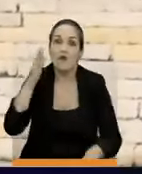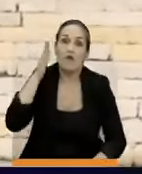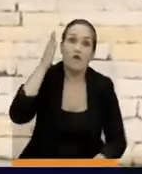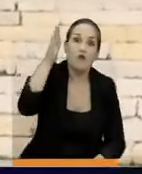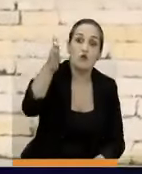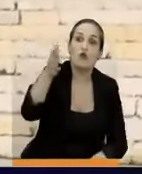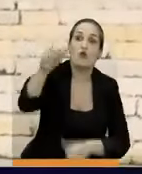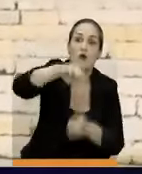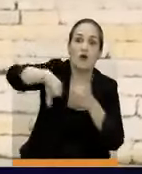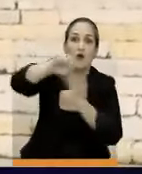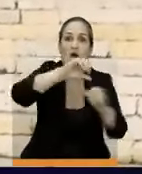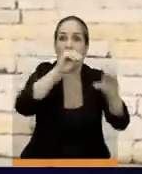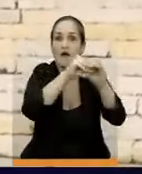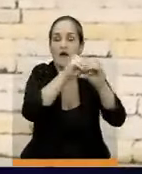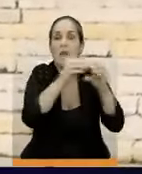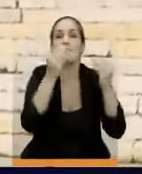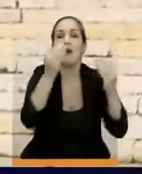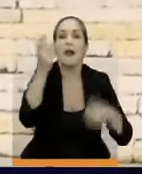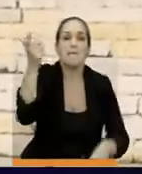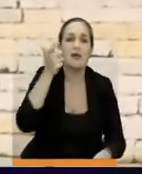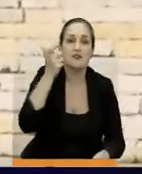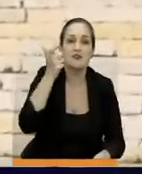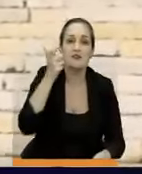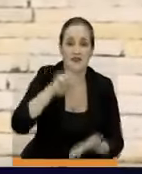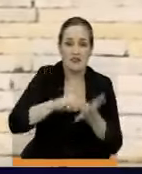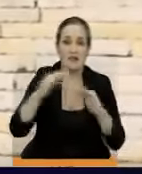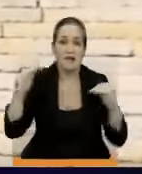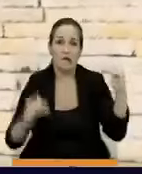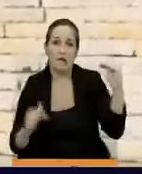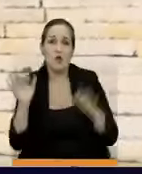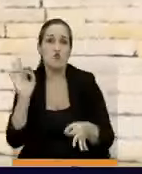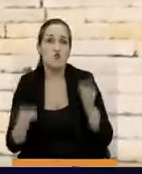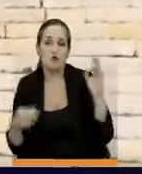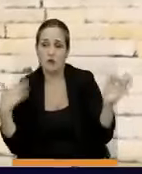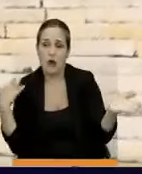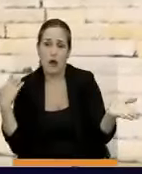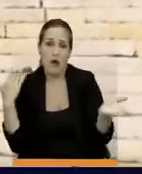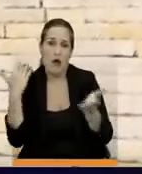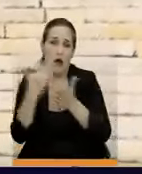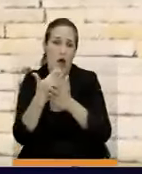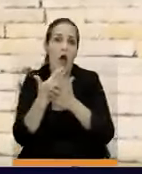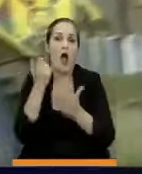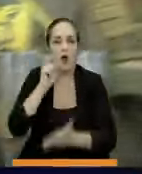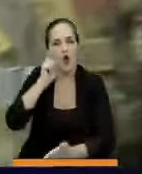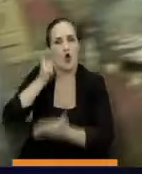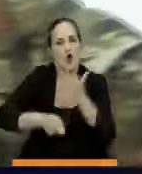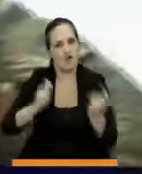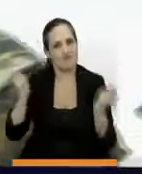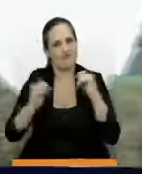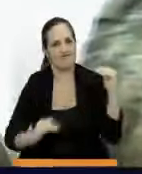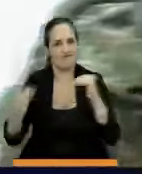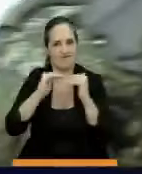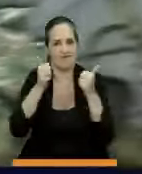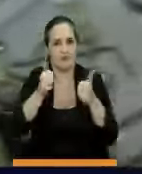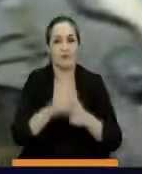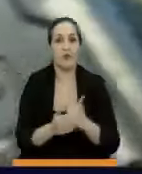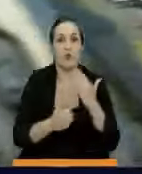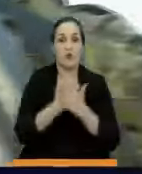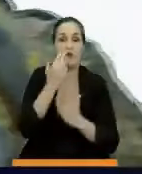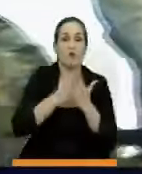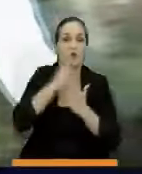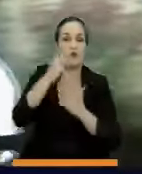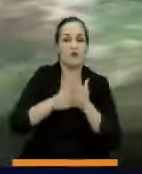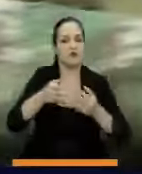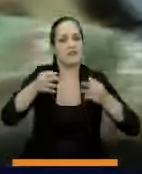pensión Y esto es corregir una injusticia social que por décadas se había cometido este nuevo proyecto fortalece la